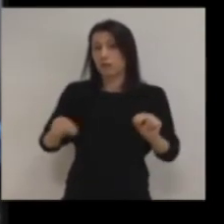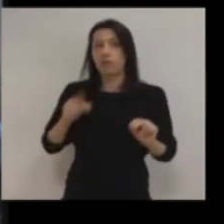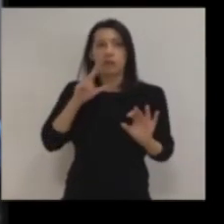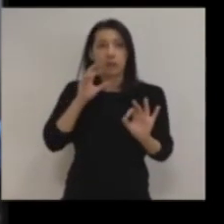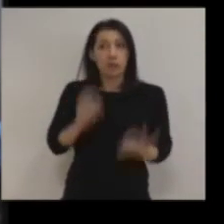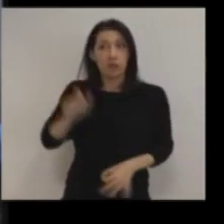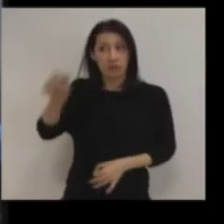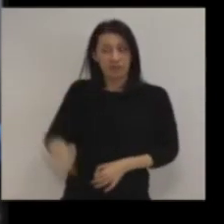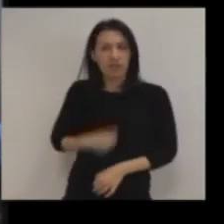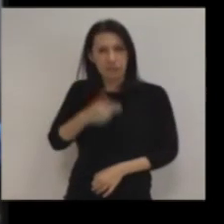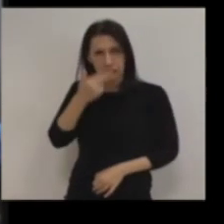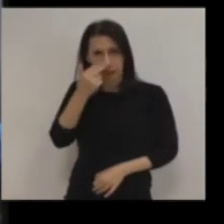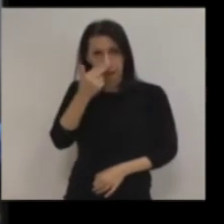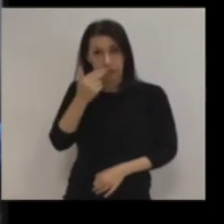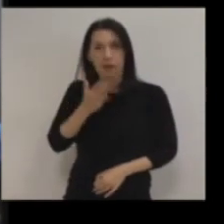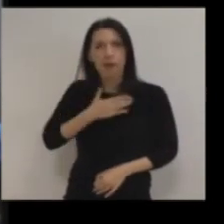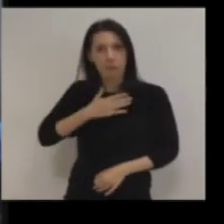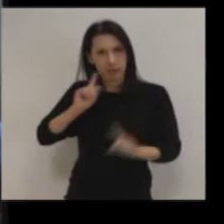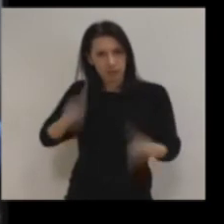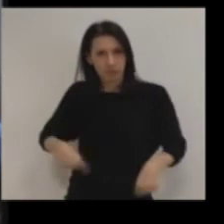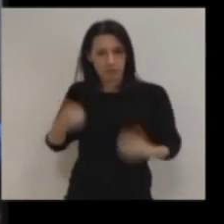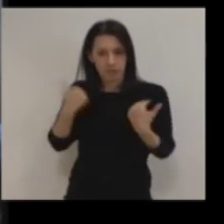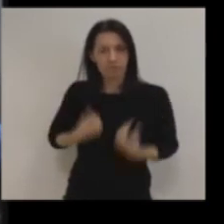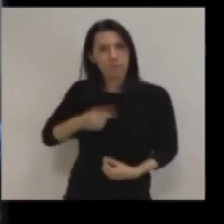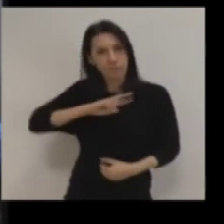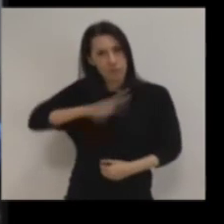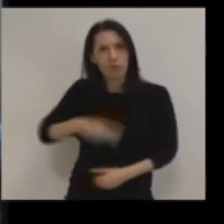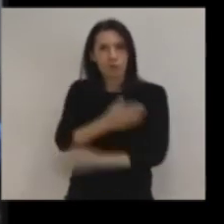interesa mucho también, y a mí como persona con discapacidad.